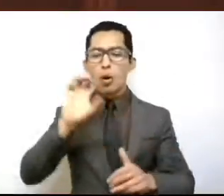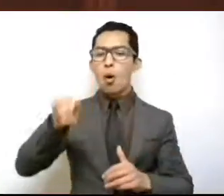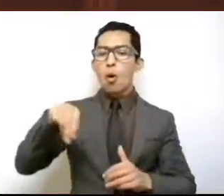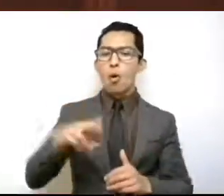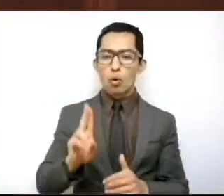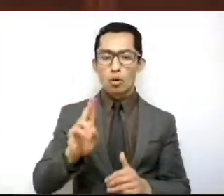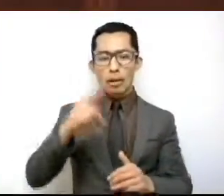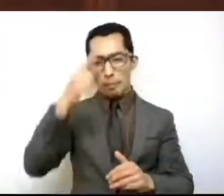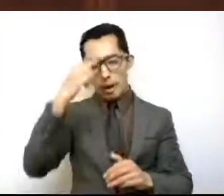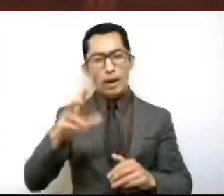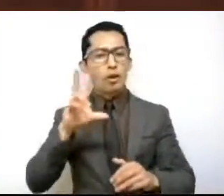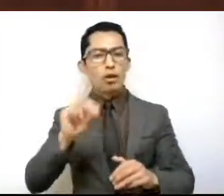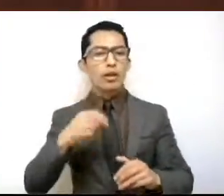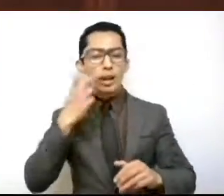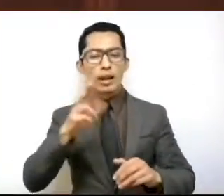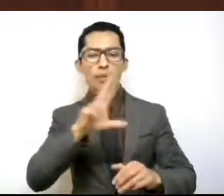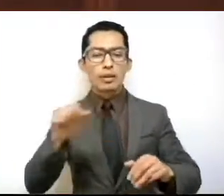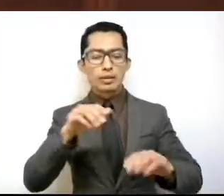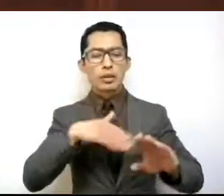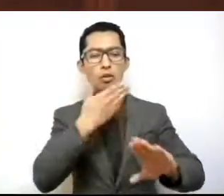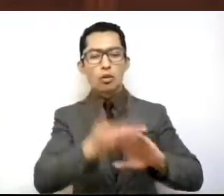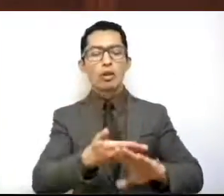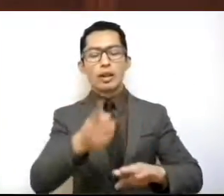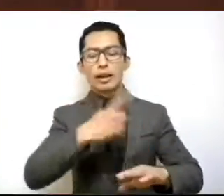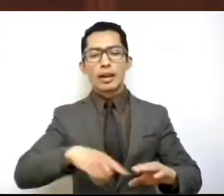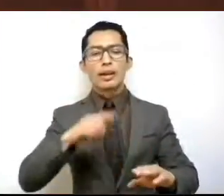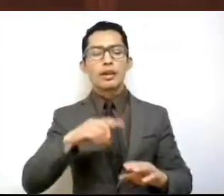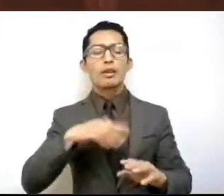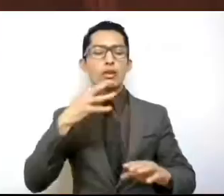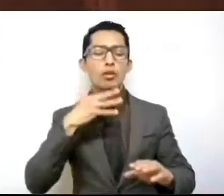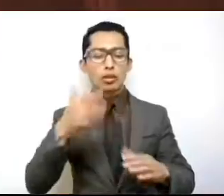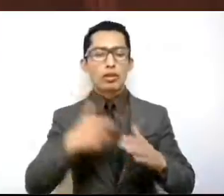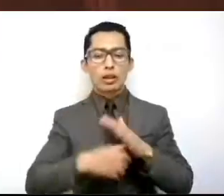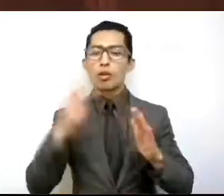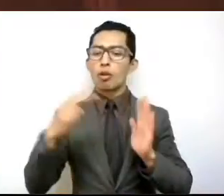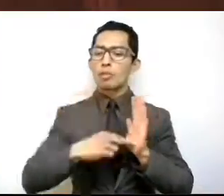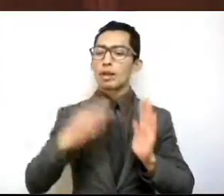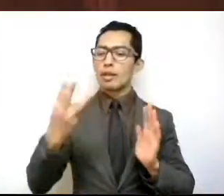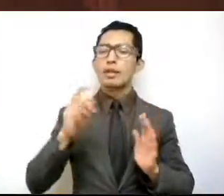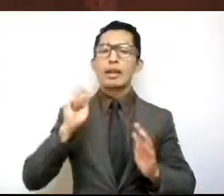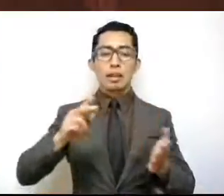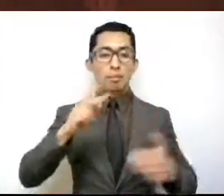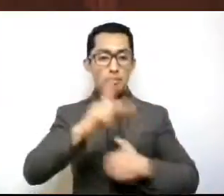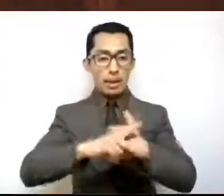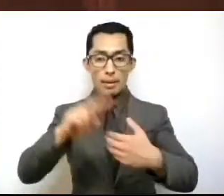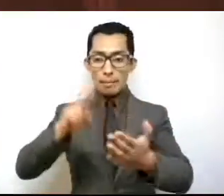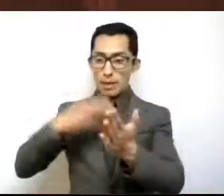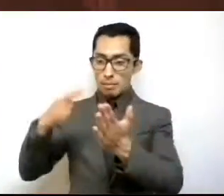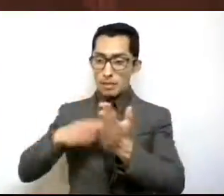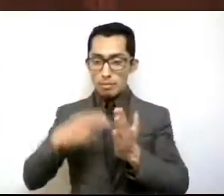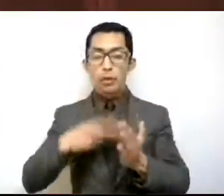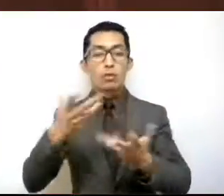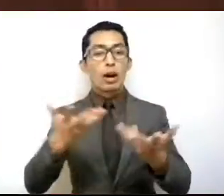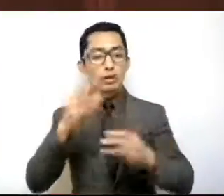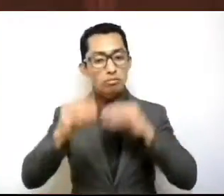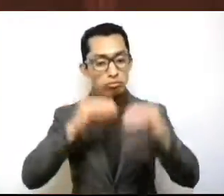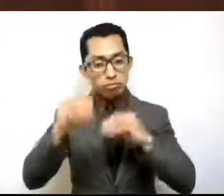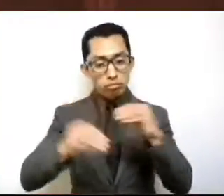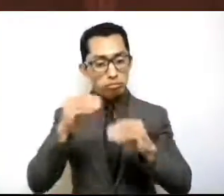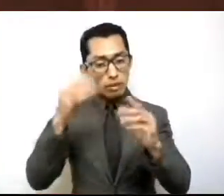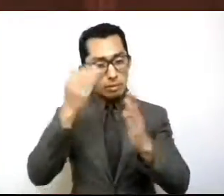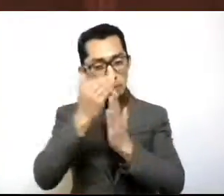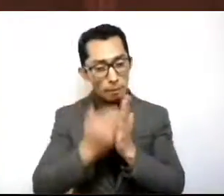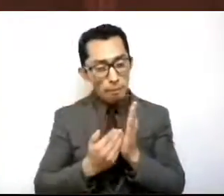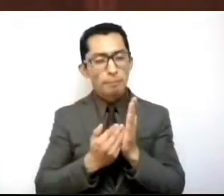contra la Corrupción, signada en 2003, se estableció que los estados firmantes implementarán mecanismos específicos para